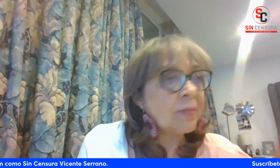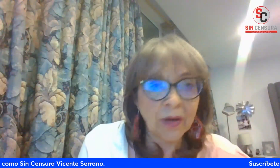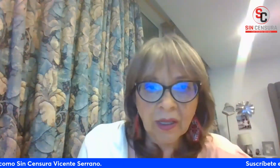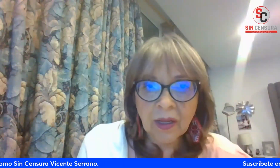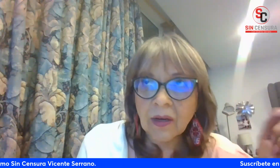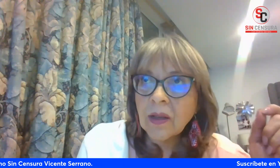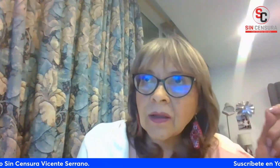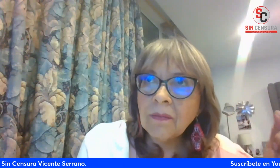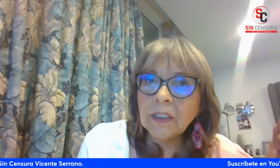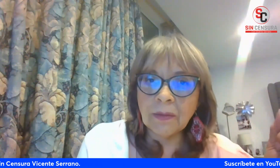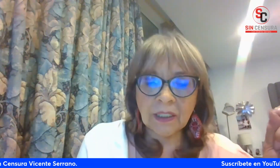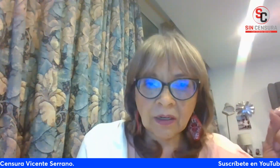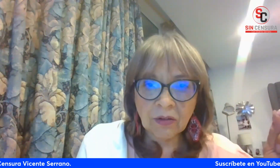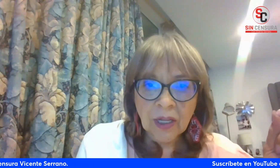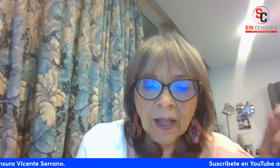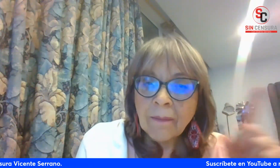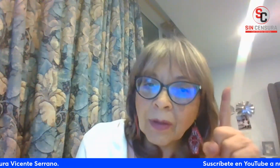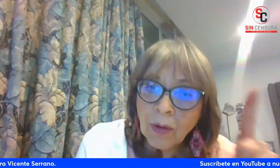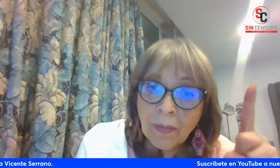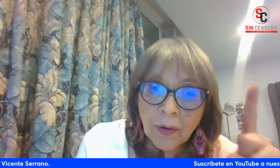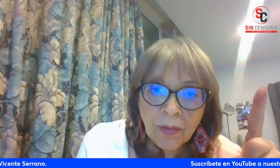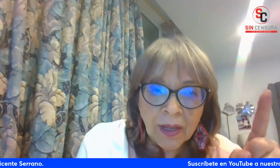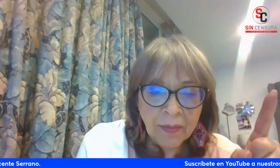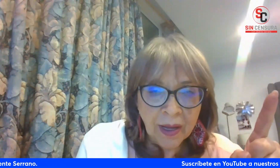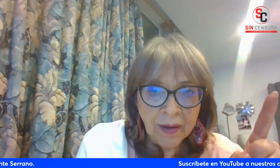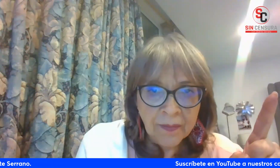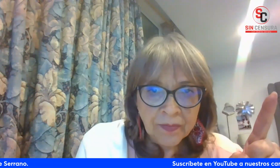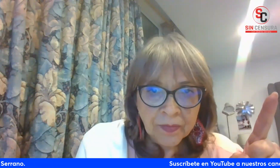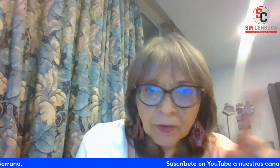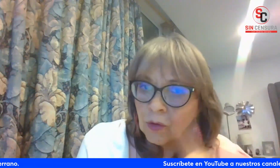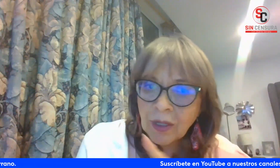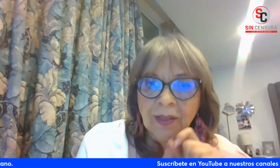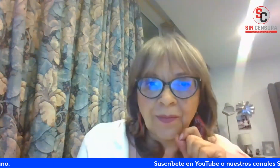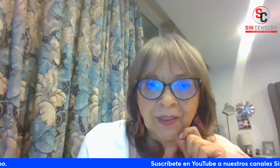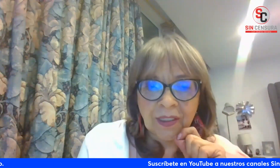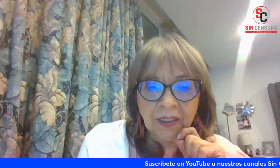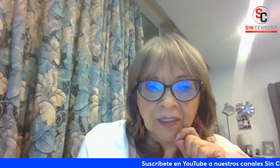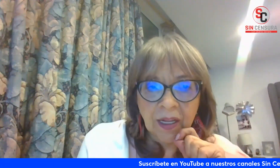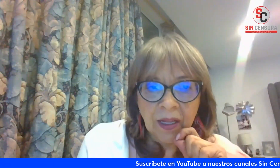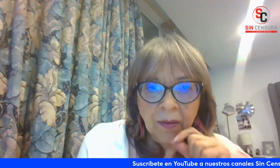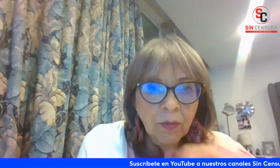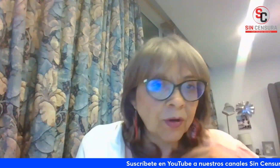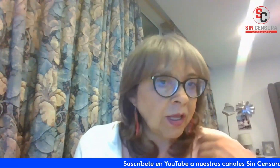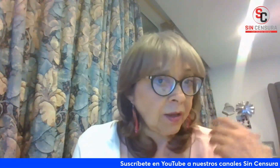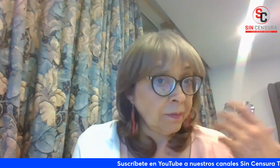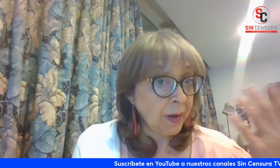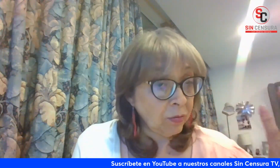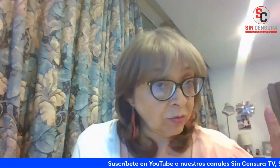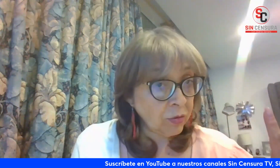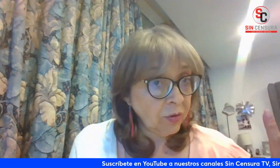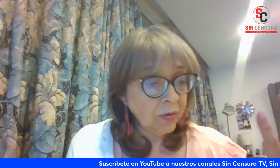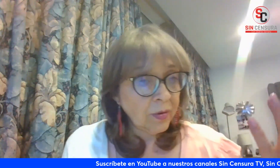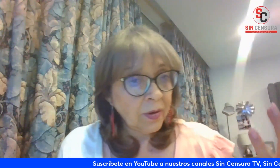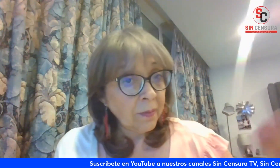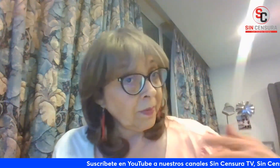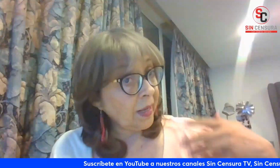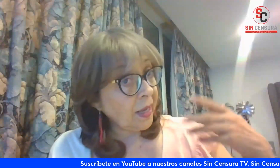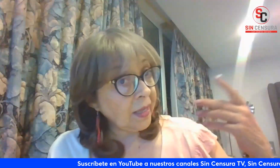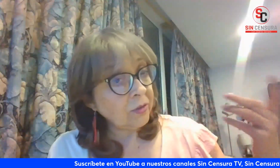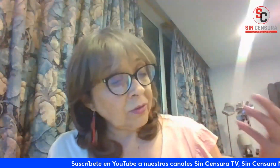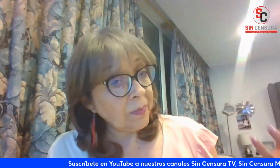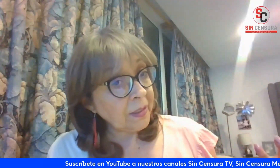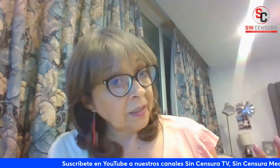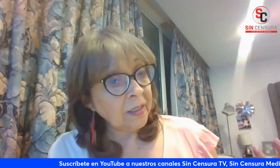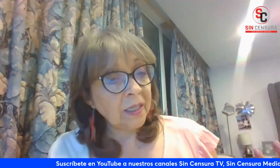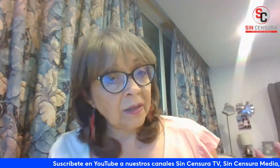como dicen por ahí en mis vecinos. Pero el problema no es la presidencia, porque pregunto yo, ¿para